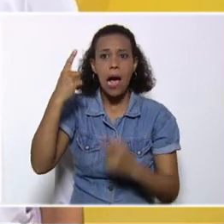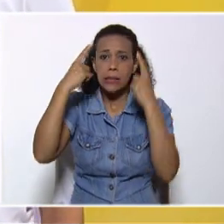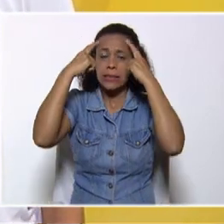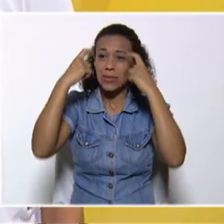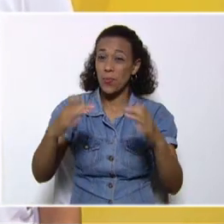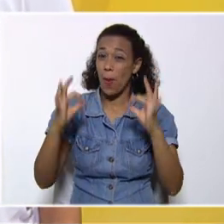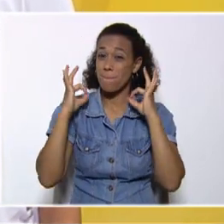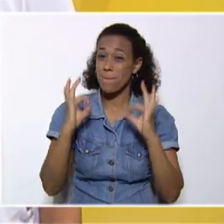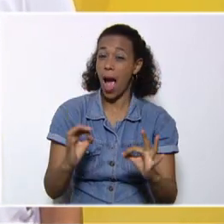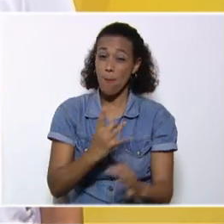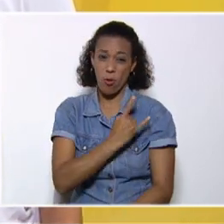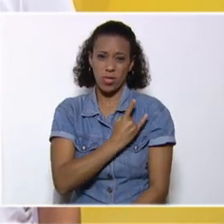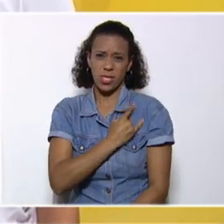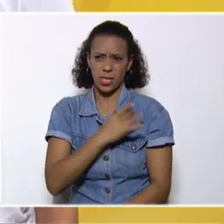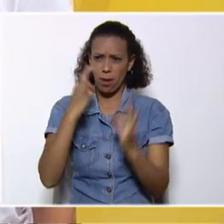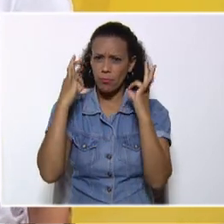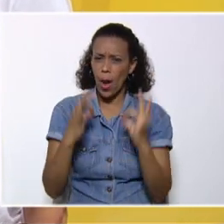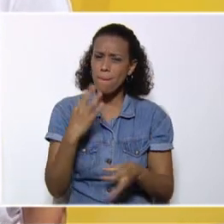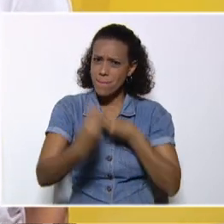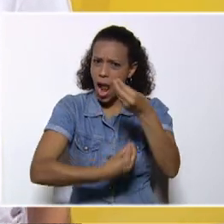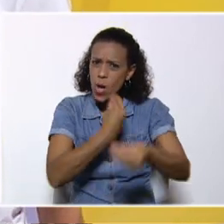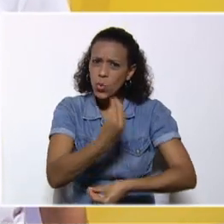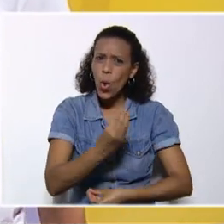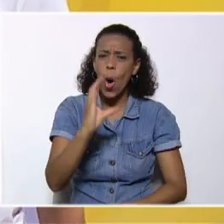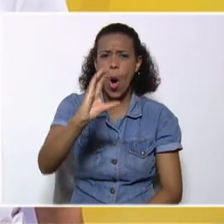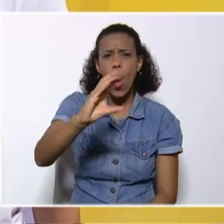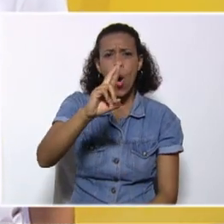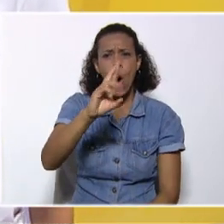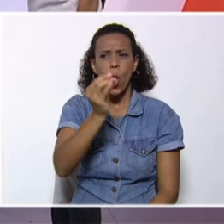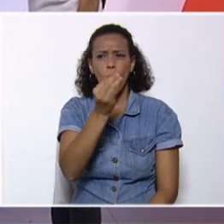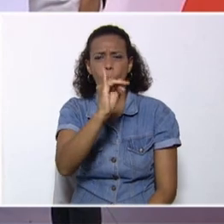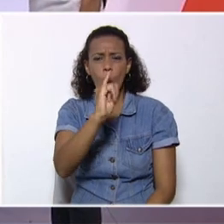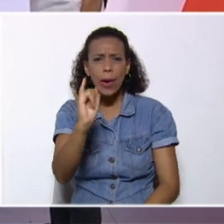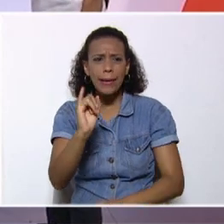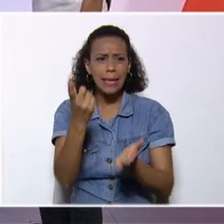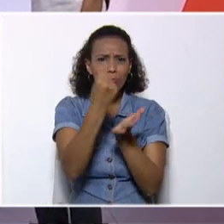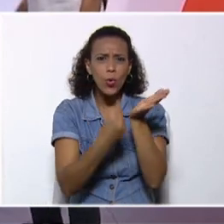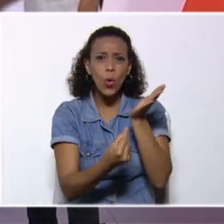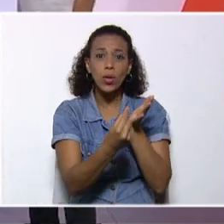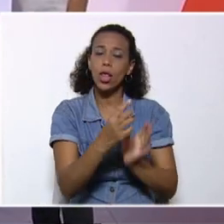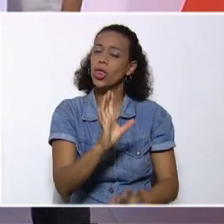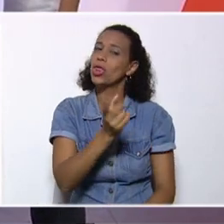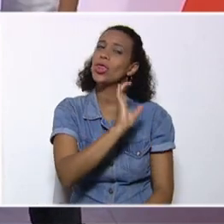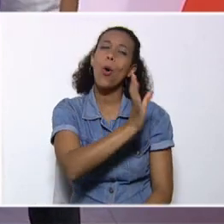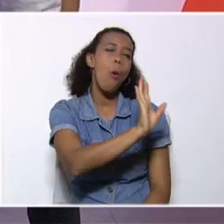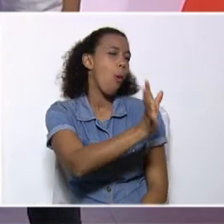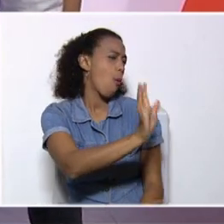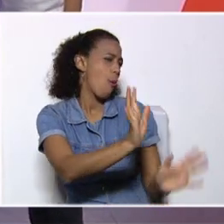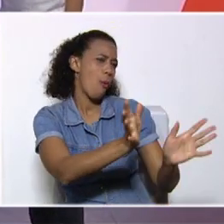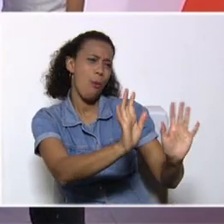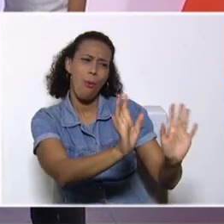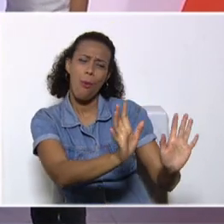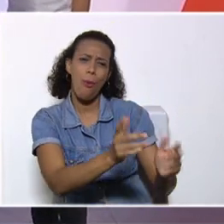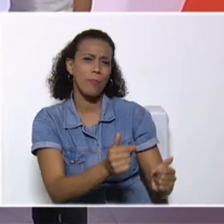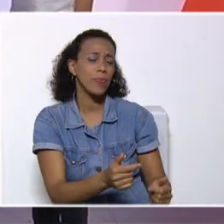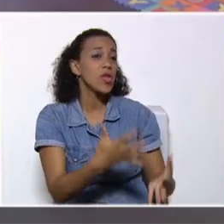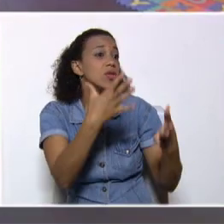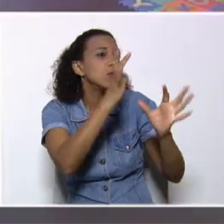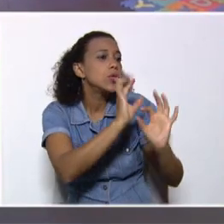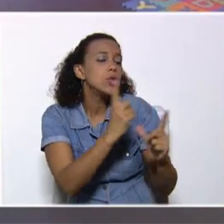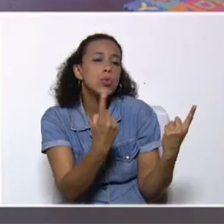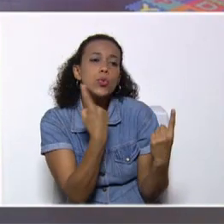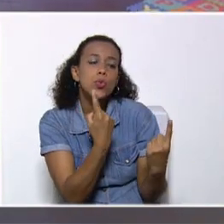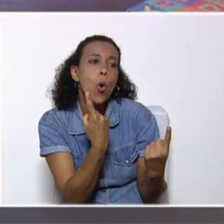esas nociones de ingeniería para realizar un croquis, Miriam? No, por supuesto que no. Debemos simplemente